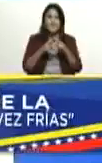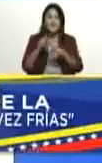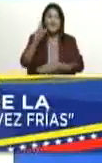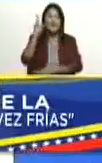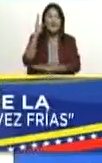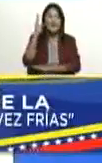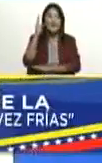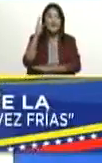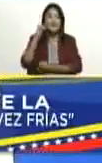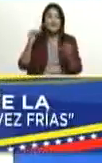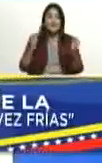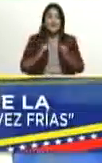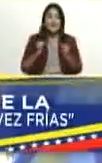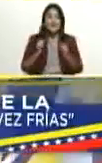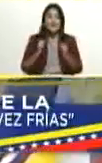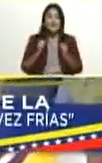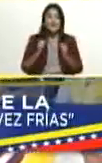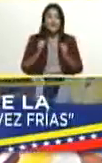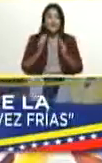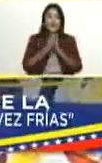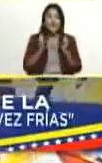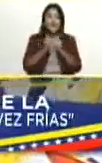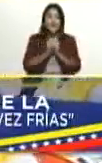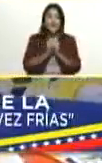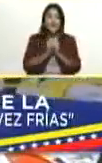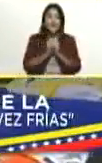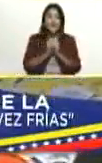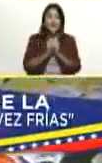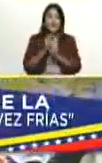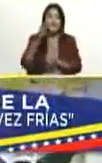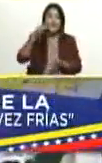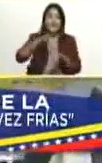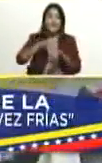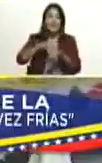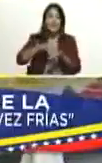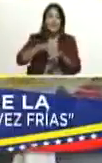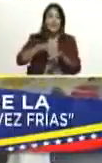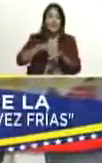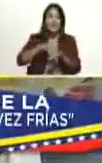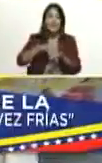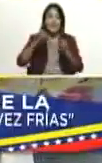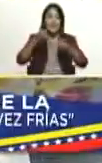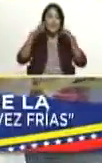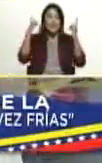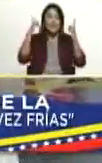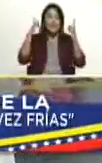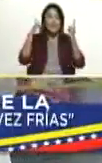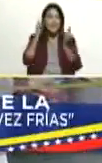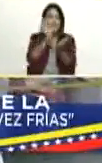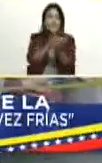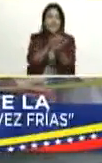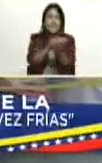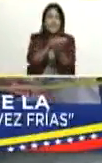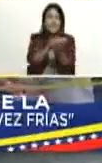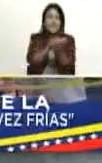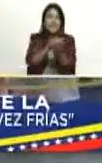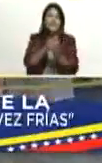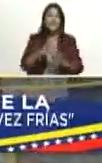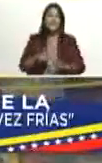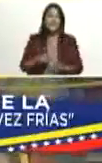Lara, Mérida, Anzoátegui, Miranda, La Guaira, Nueva Esparta,